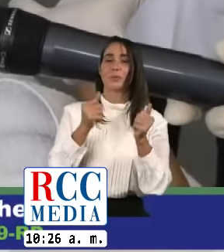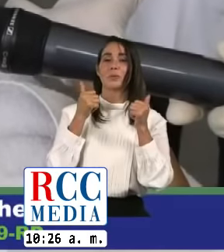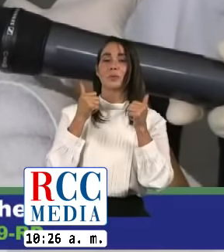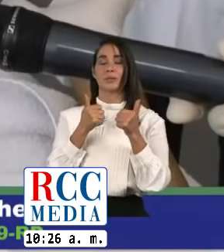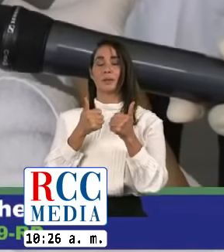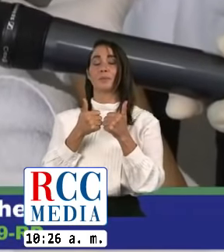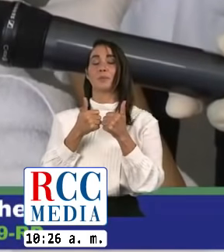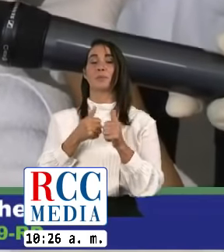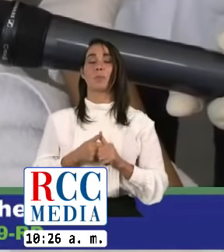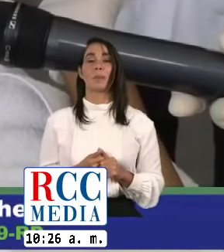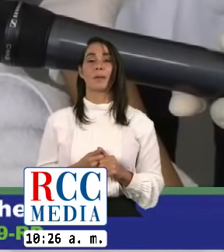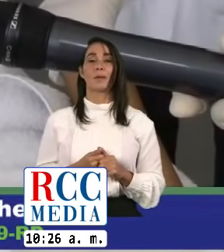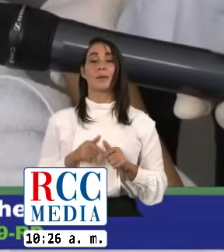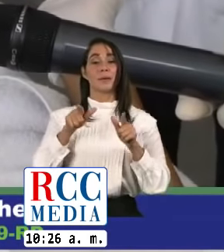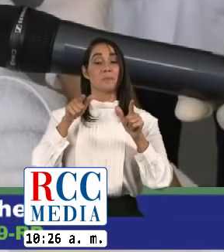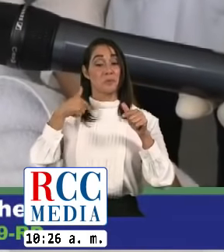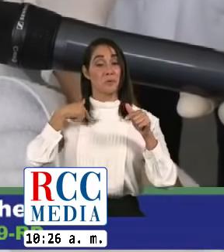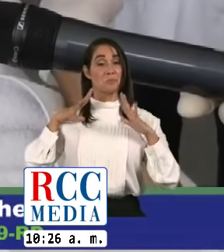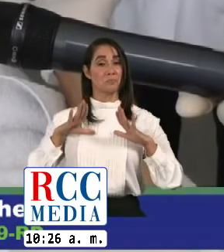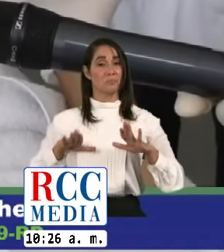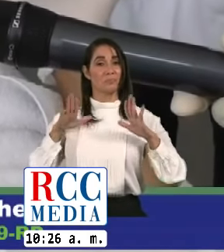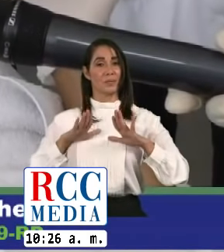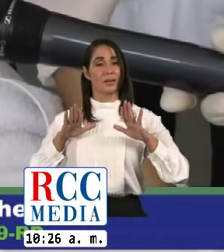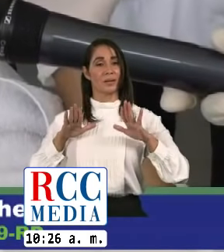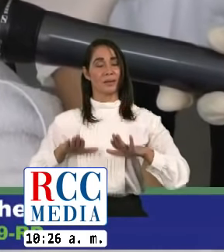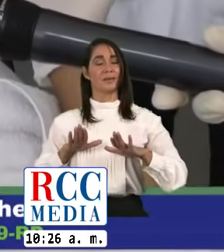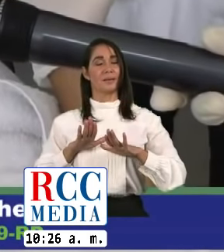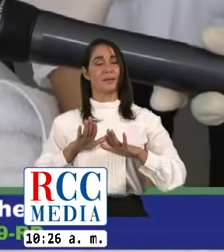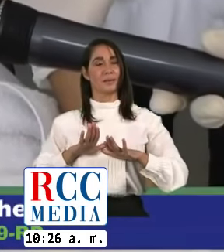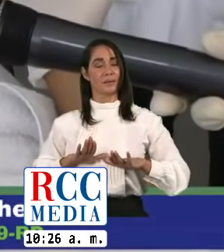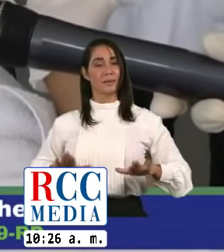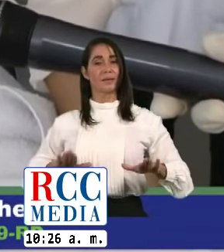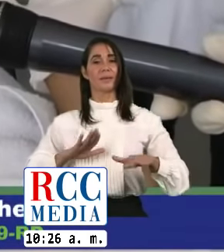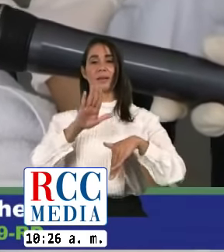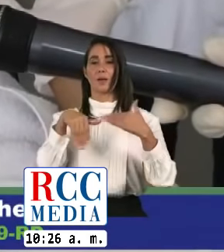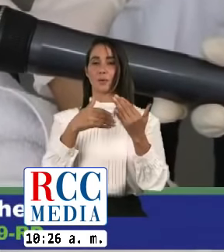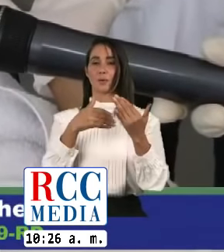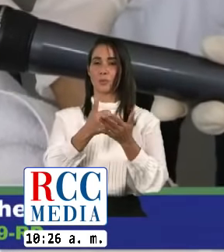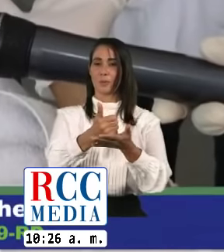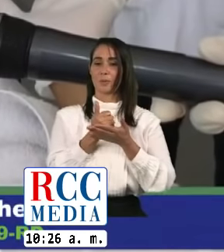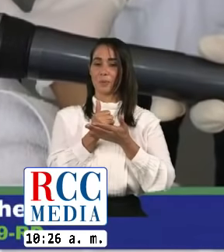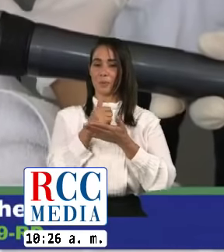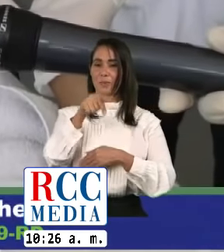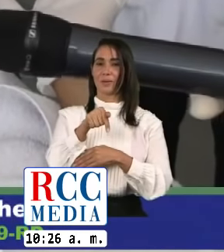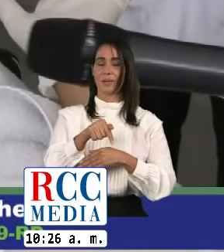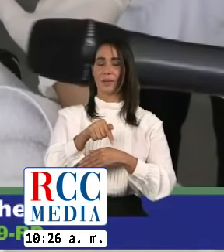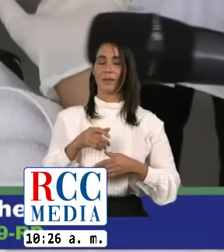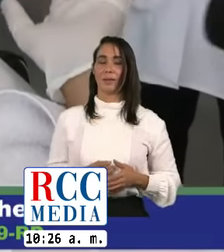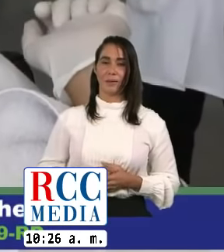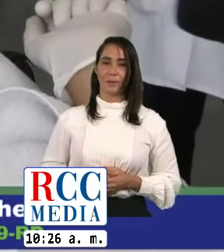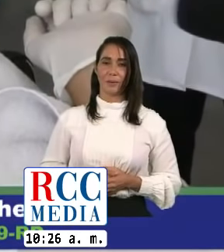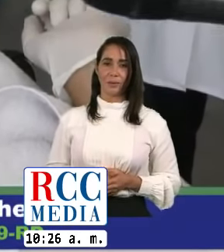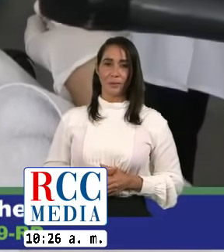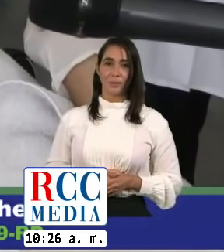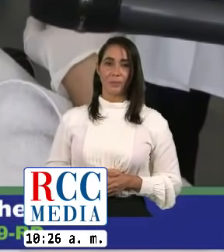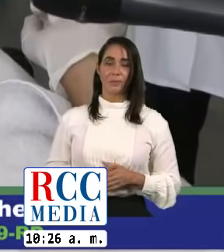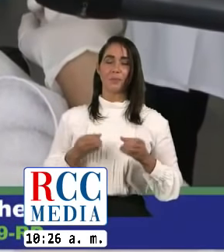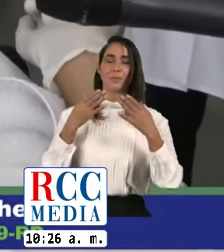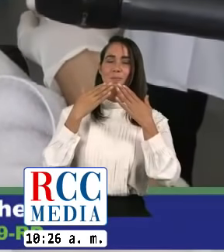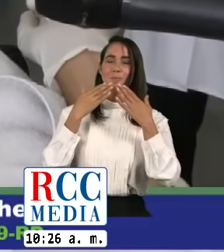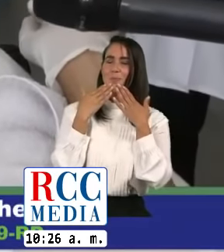y tranquila con todo lo que hicieron por mí. Yo le